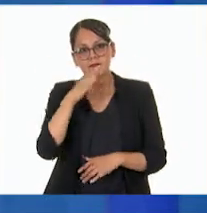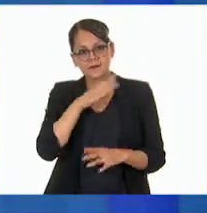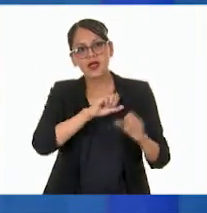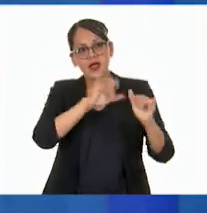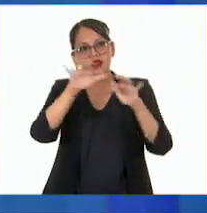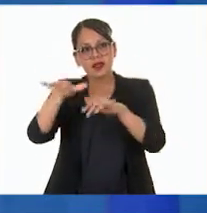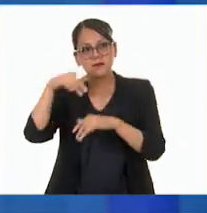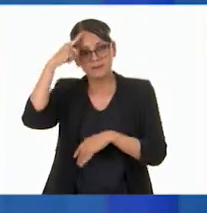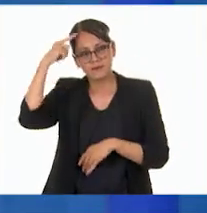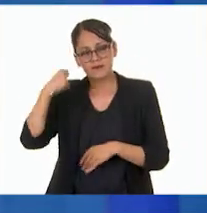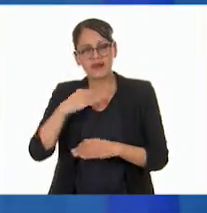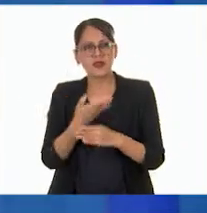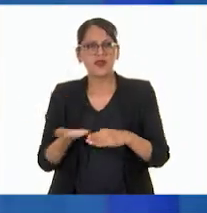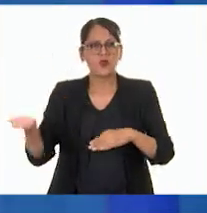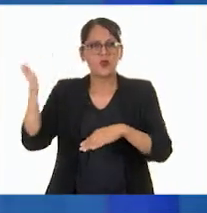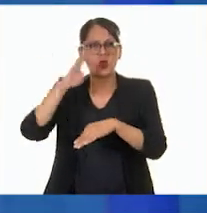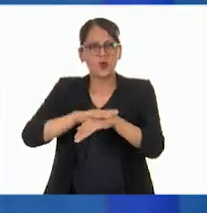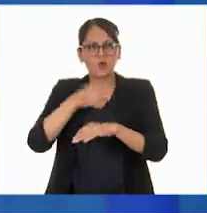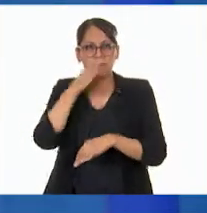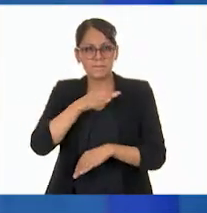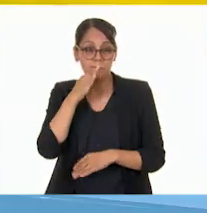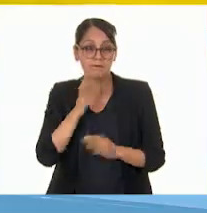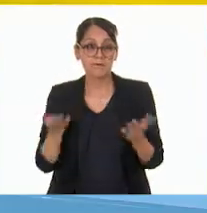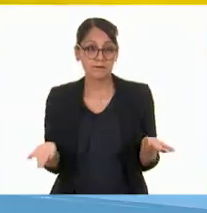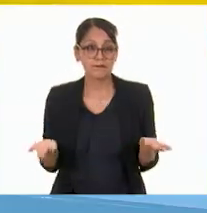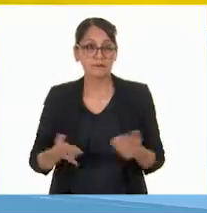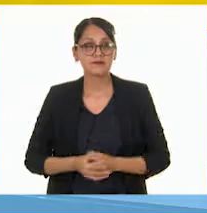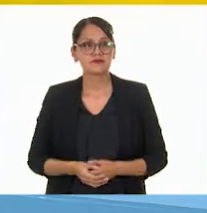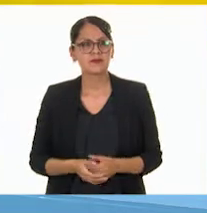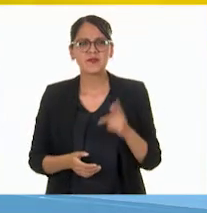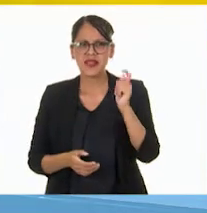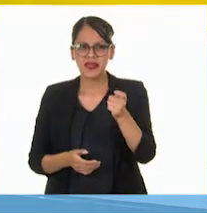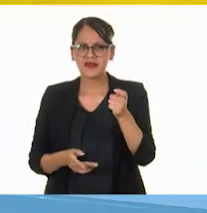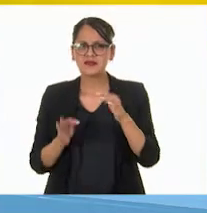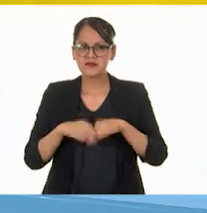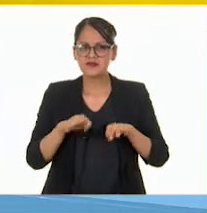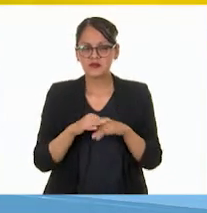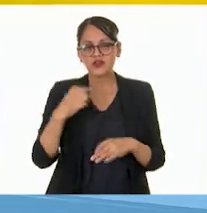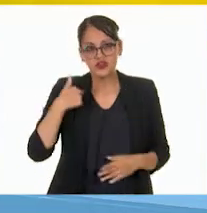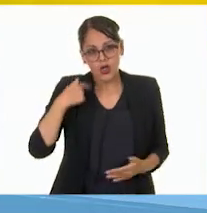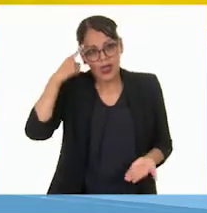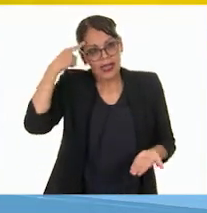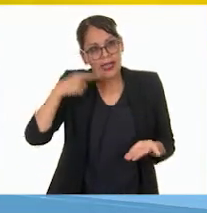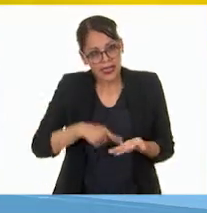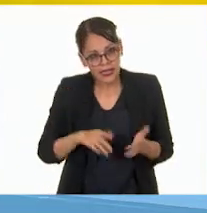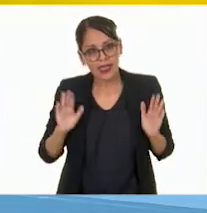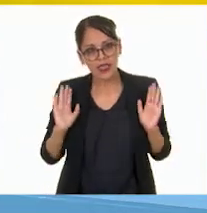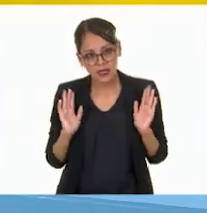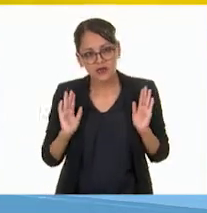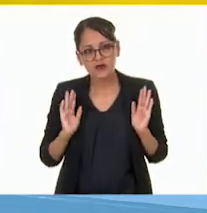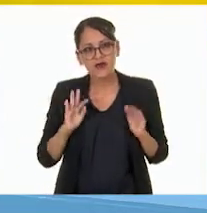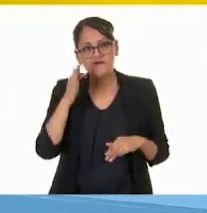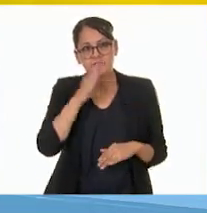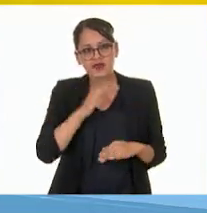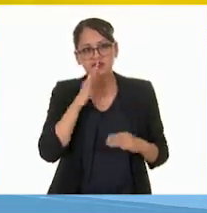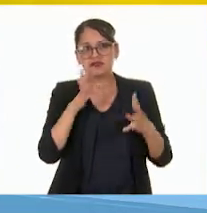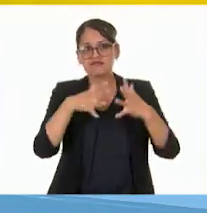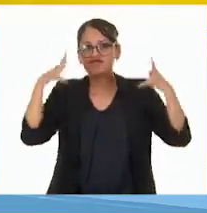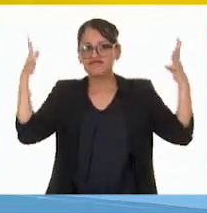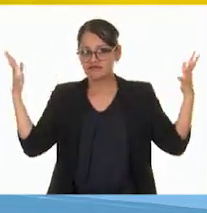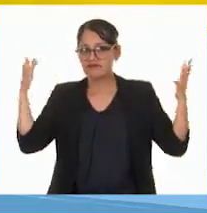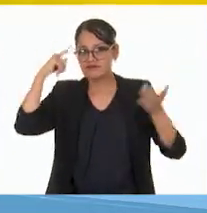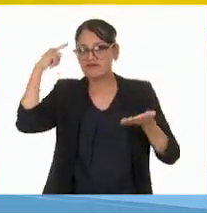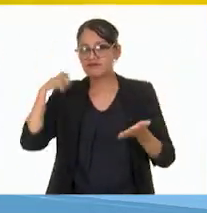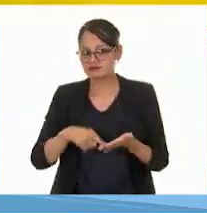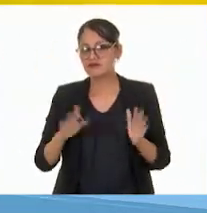el día a formar parte de las fiestas religiosas. Con esa importancia, quiero suponer que debieron ser fiestas muy grandes y